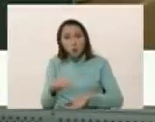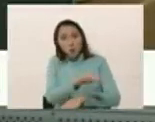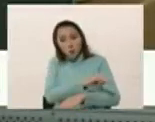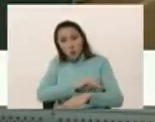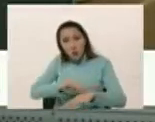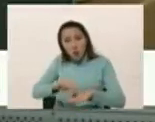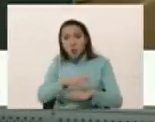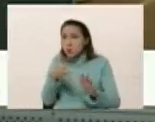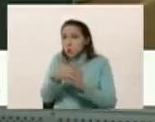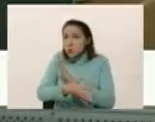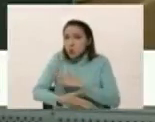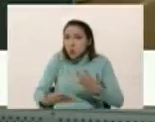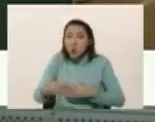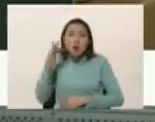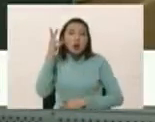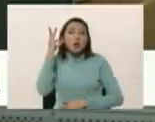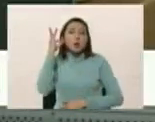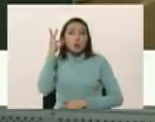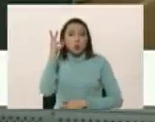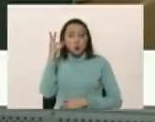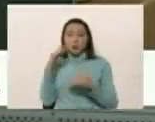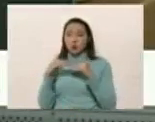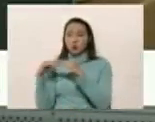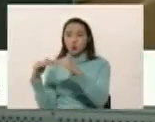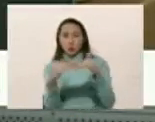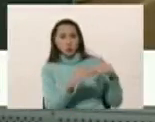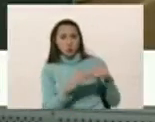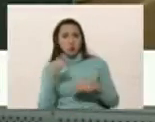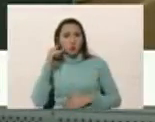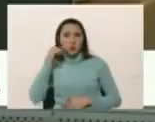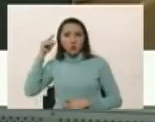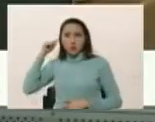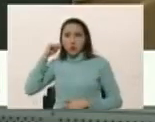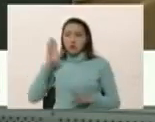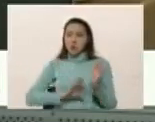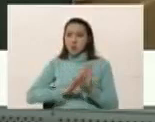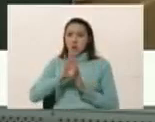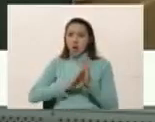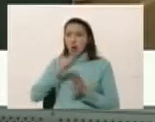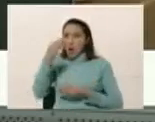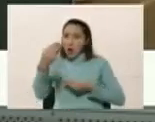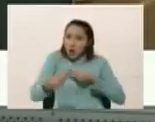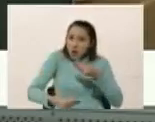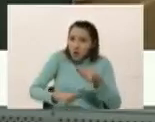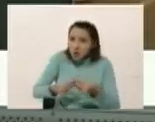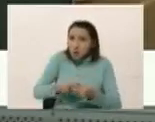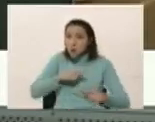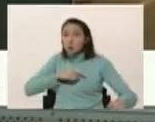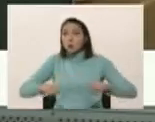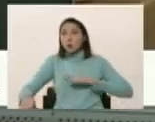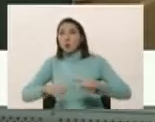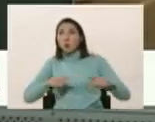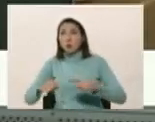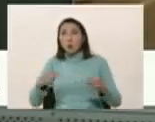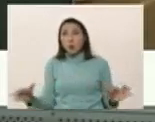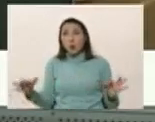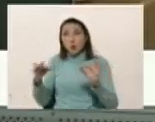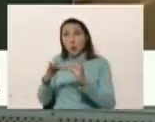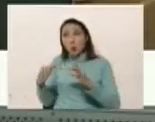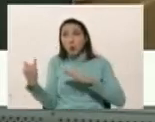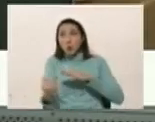competencia para la mujer y la igualdad de género desarrollará acciones coordinadas con el tribunal supremo de justicia